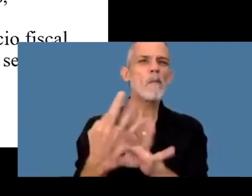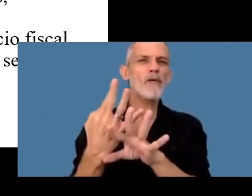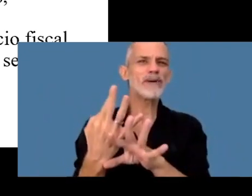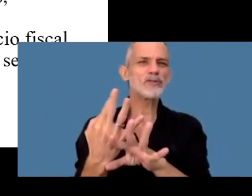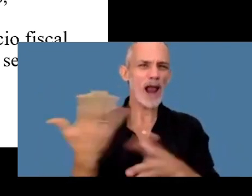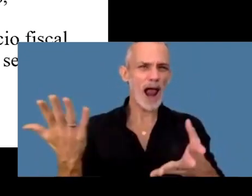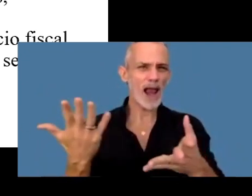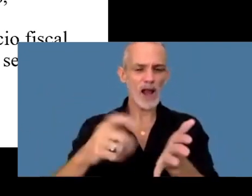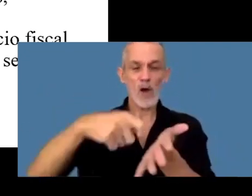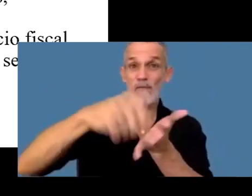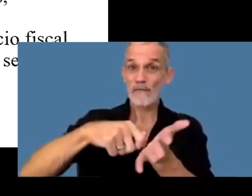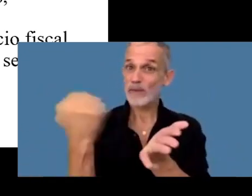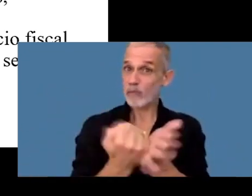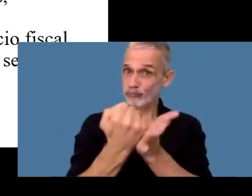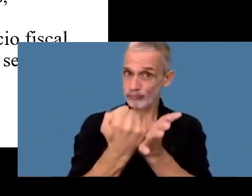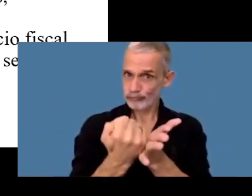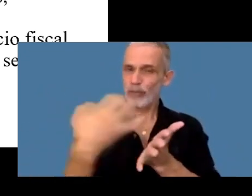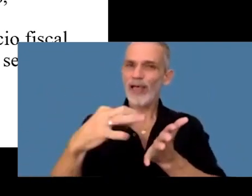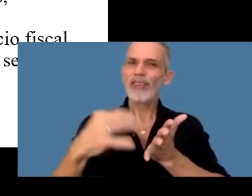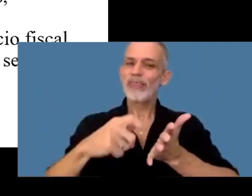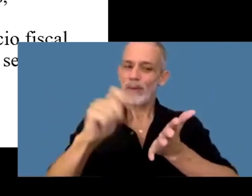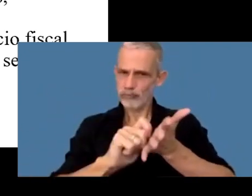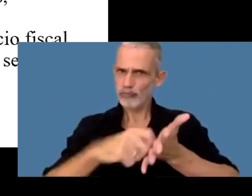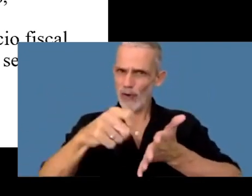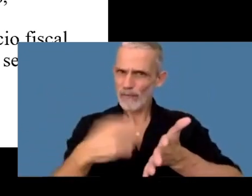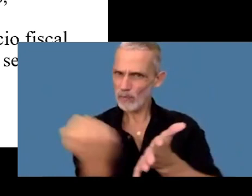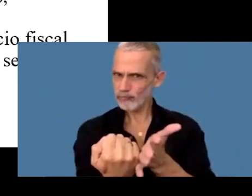firma certificada, en el cual este